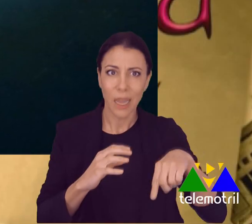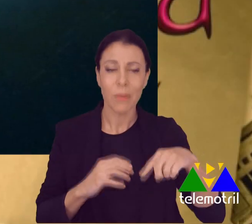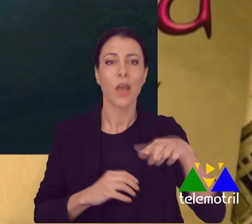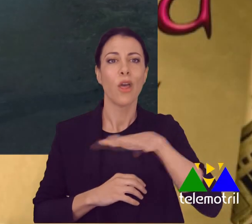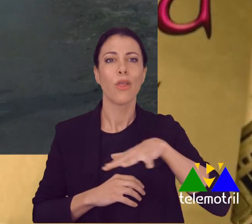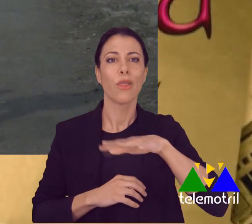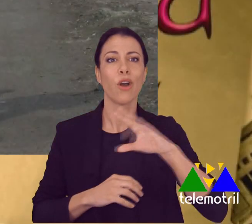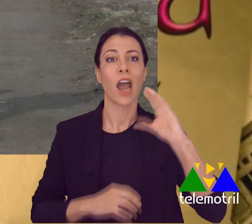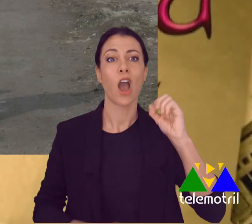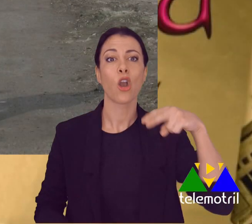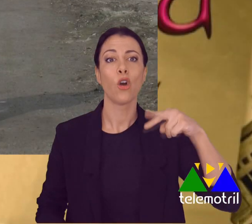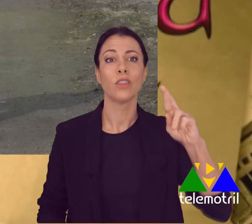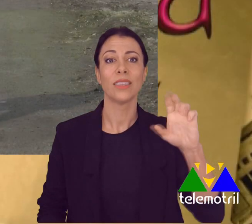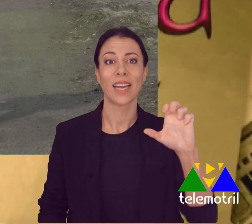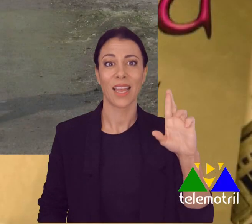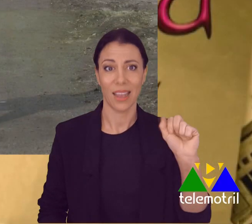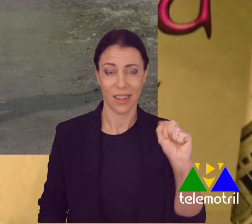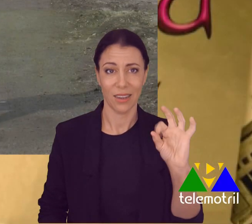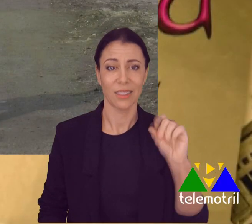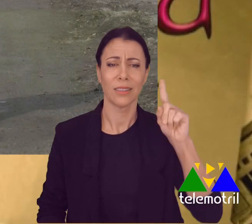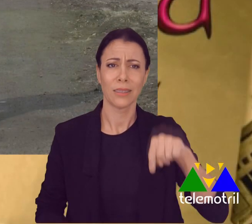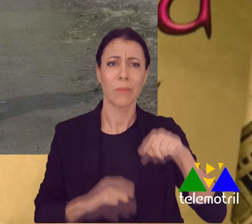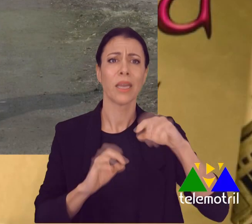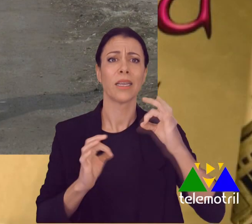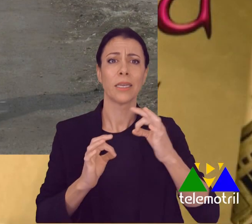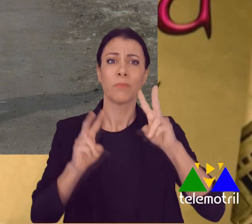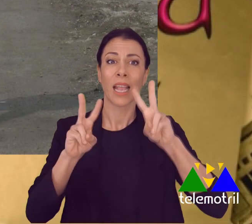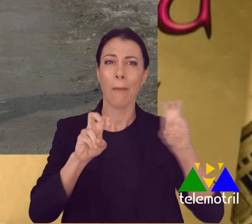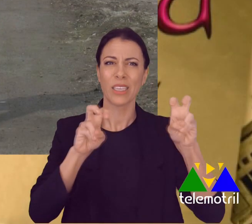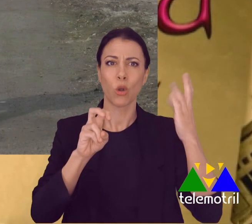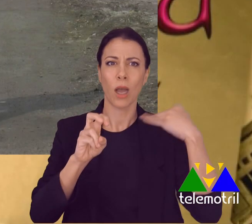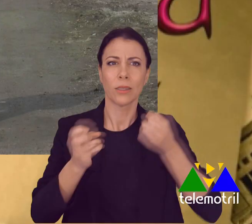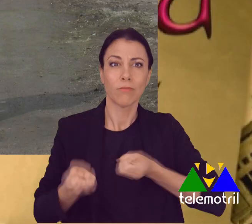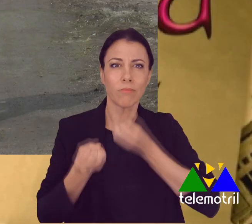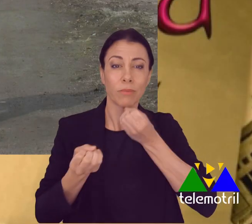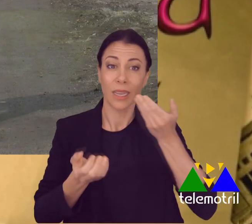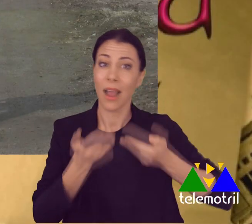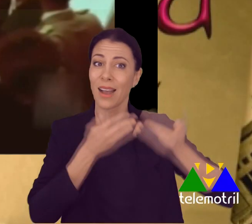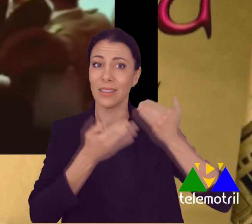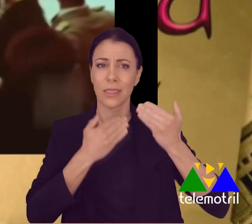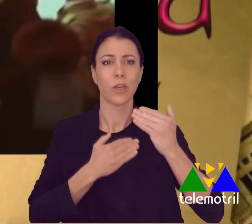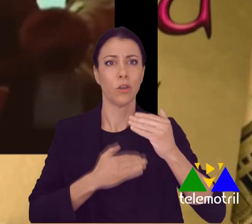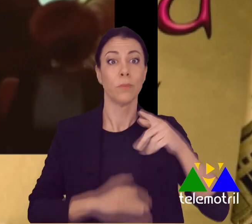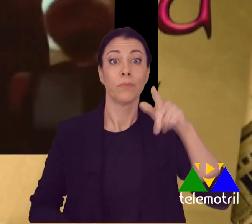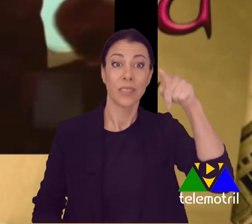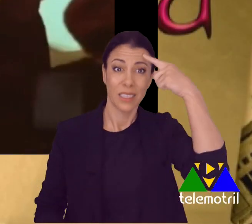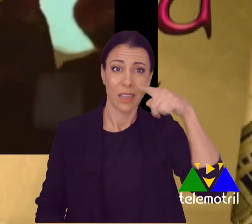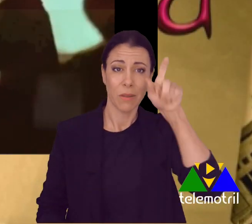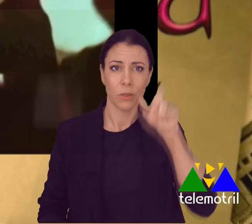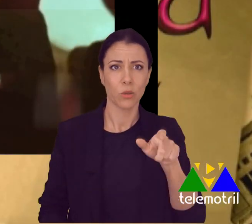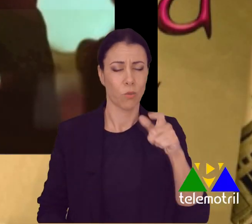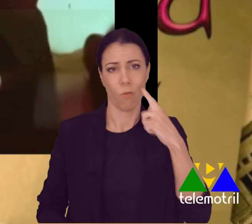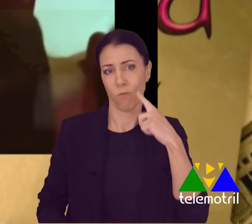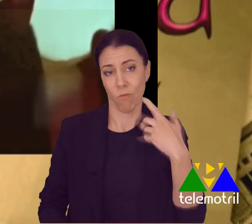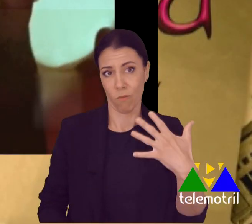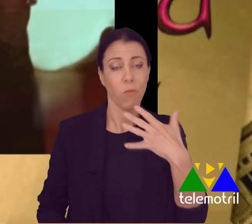que conocíamos anteriormente, y también en el capítulo anterior hablándoles, cómo no, de alguien fundamental también en la vida de los motrileños, de una